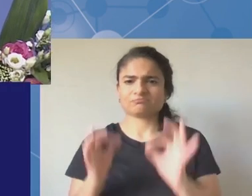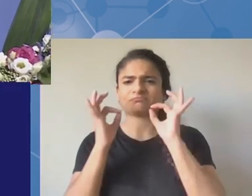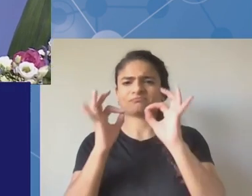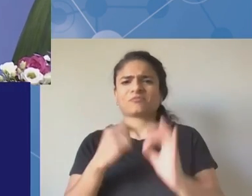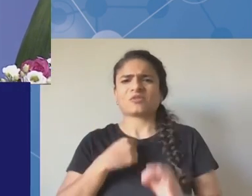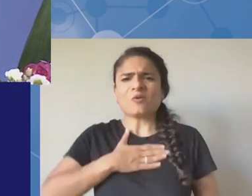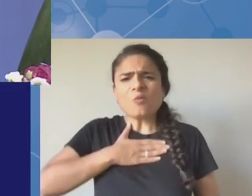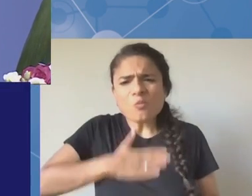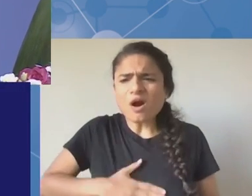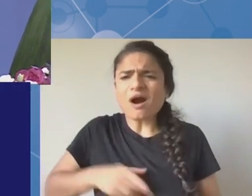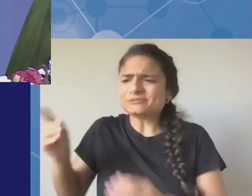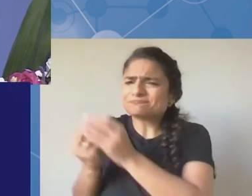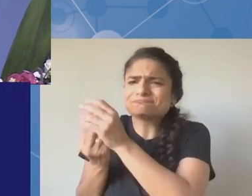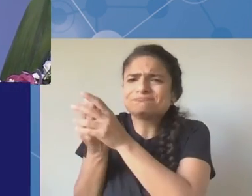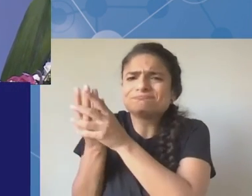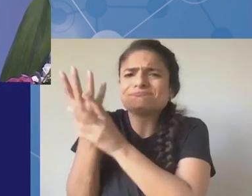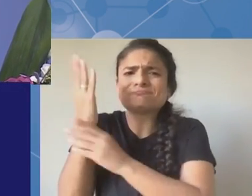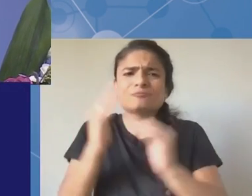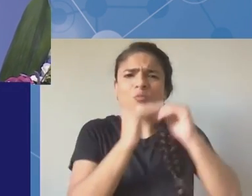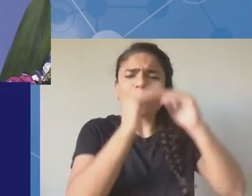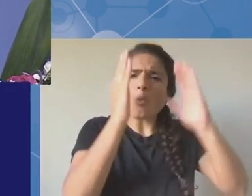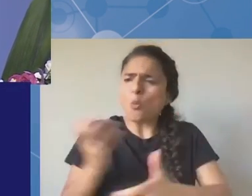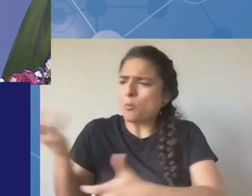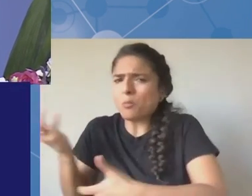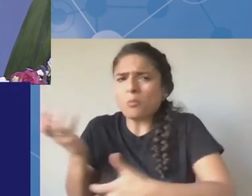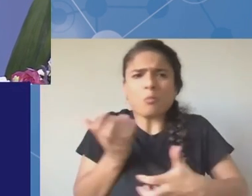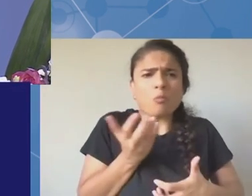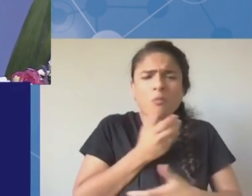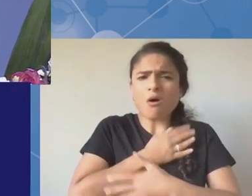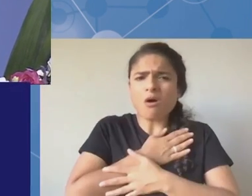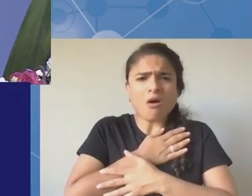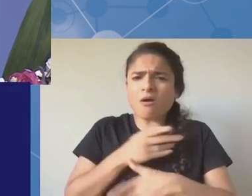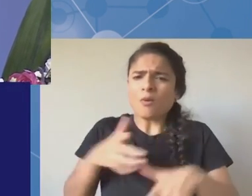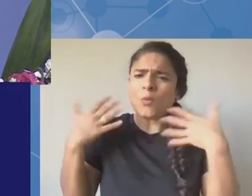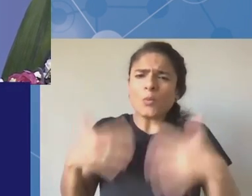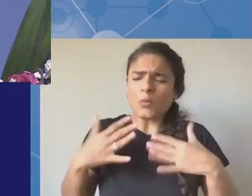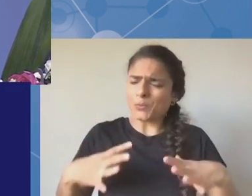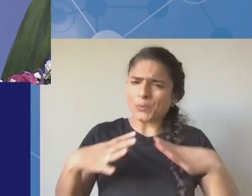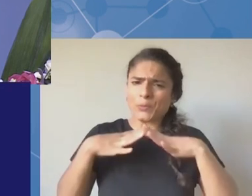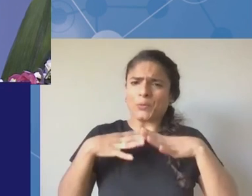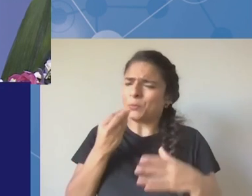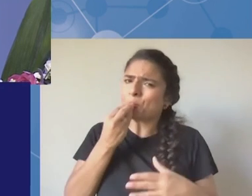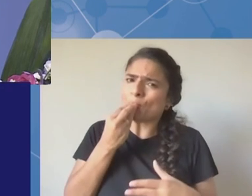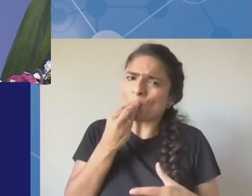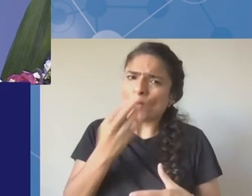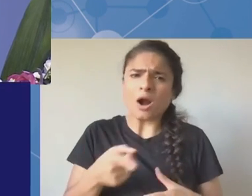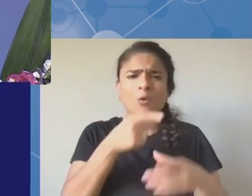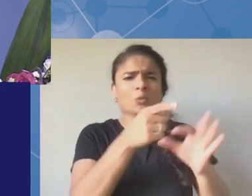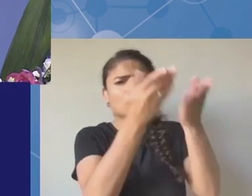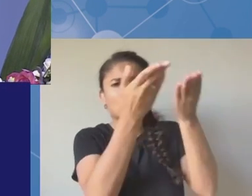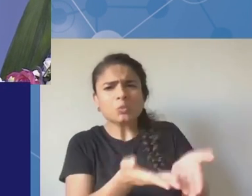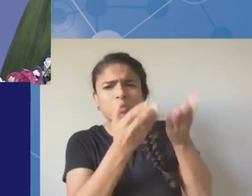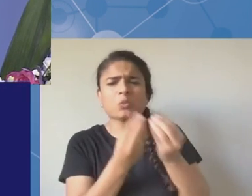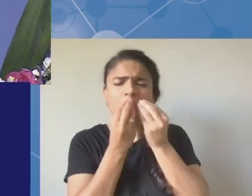Me gustaría llevarme estas flores a casa. Christoph, ha sido un placer.